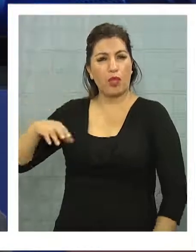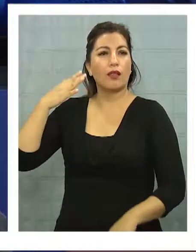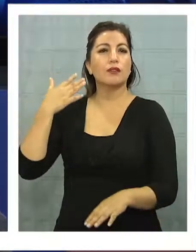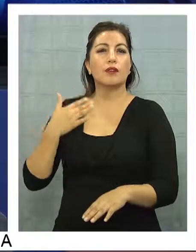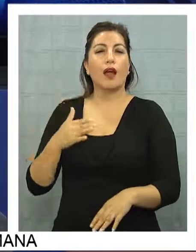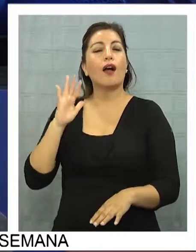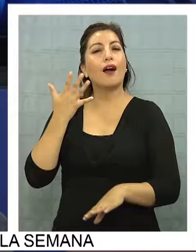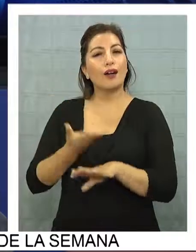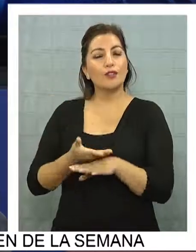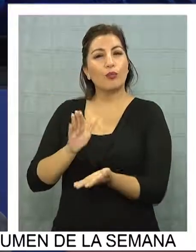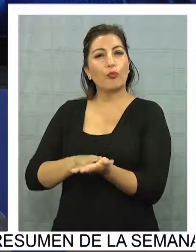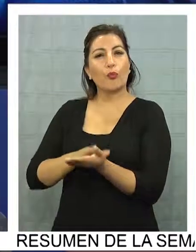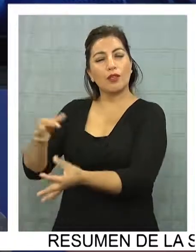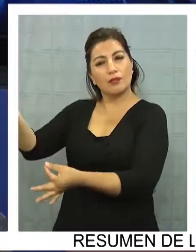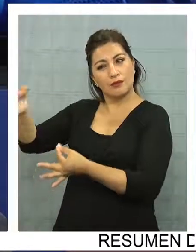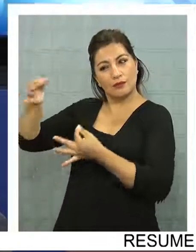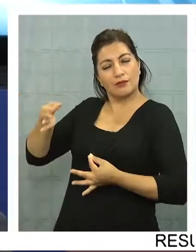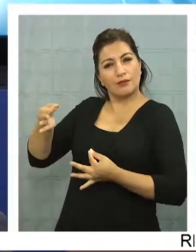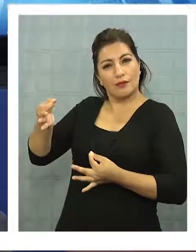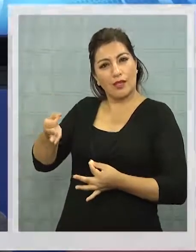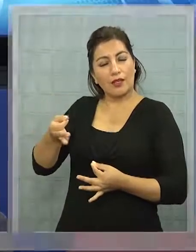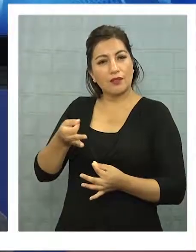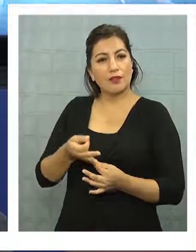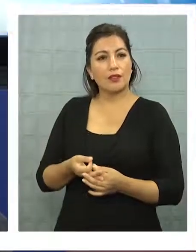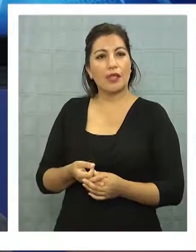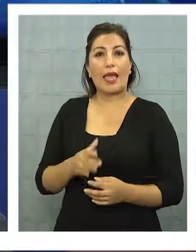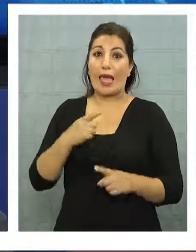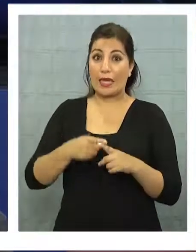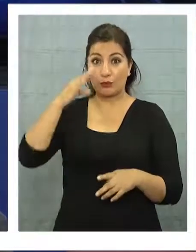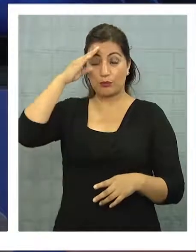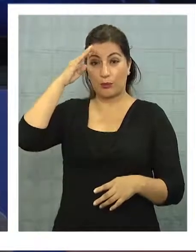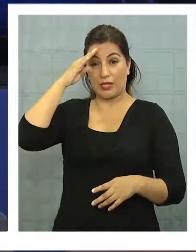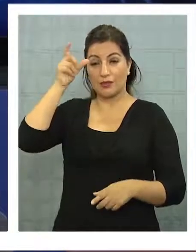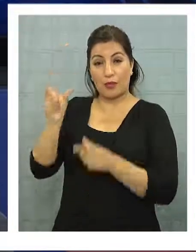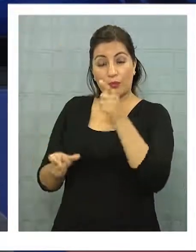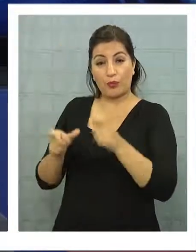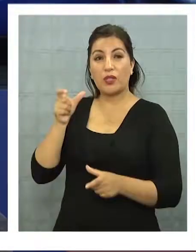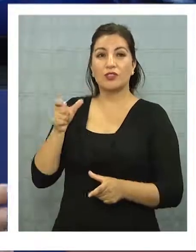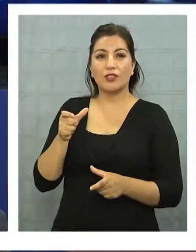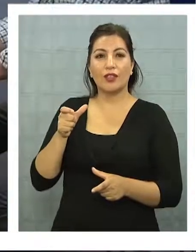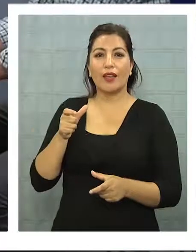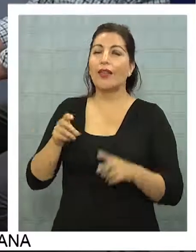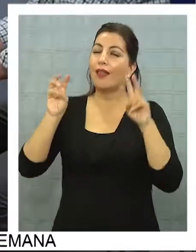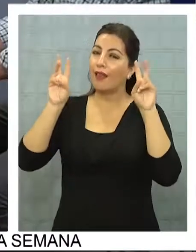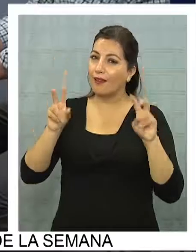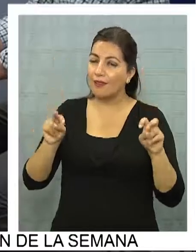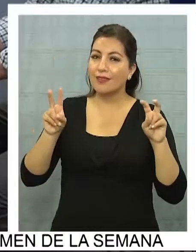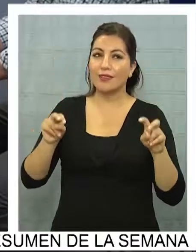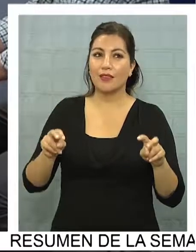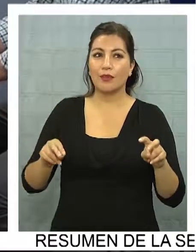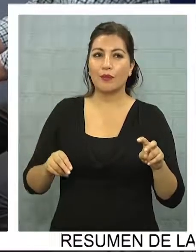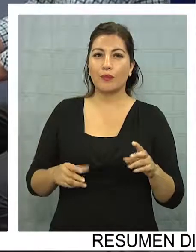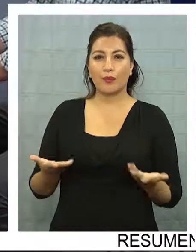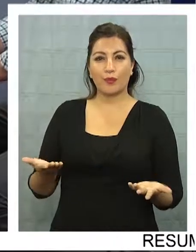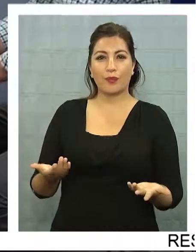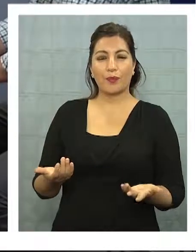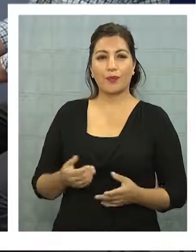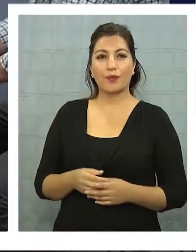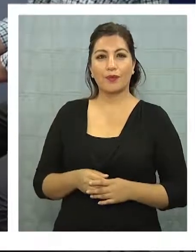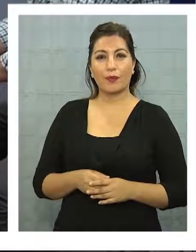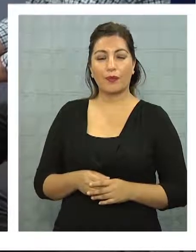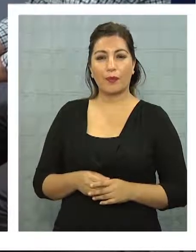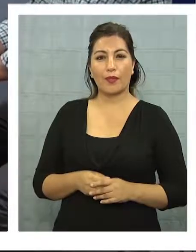Hay otro par de temas que vienen y se van a tomar la agenda seguramente. Usted señalaba recién que probablemente vamos a tener los mismos temas instalados en la última elección.